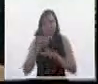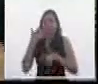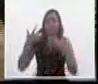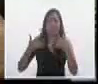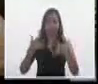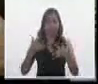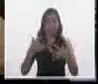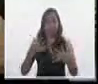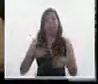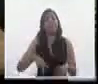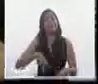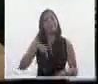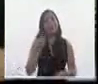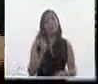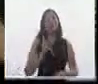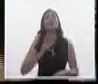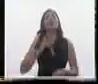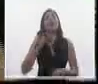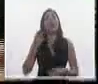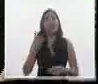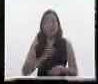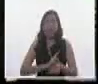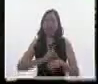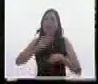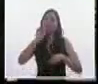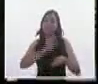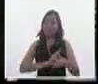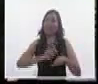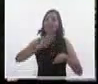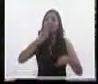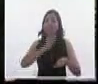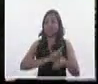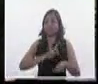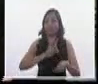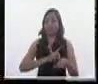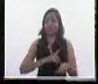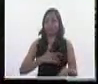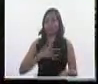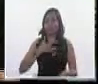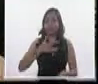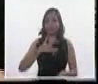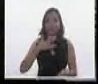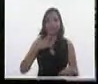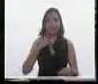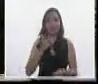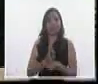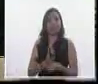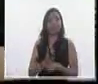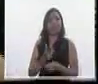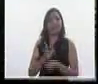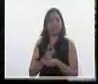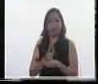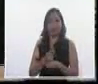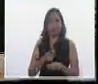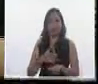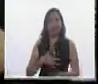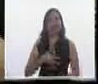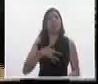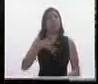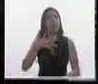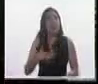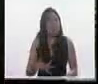el propio ejercicio cotidiano ha llevado a que las personas nos sensibilicemos